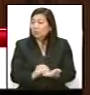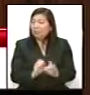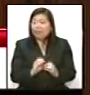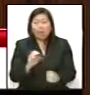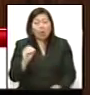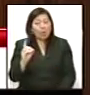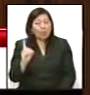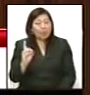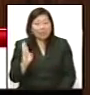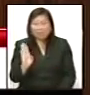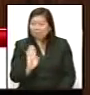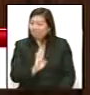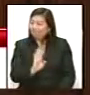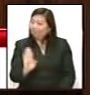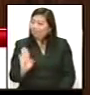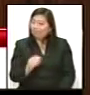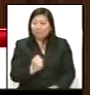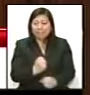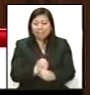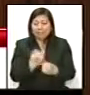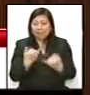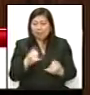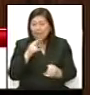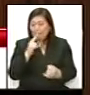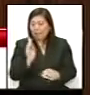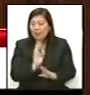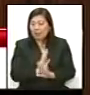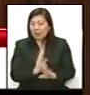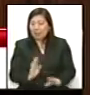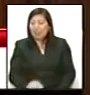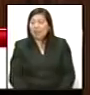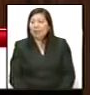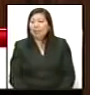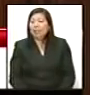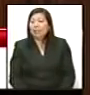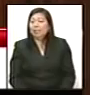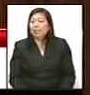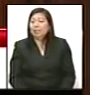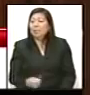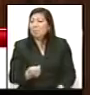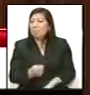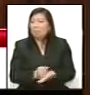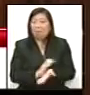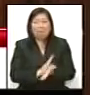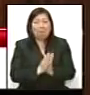Odebrecht no puede seguir trabajando en el país y si no quiere que no pague